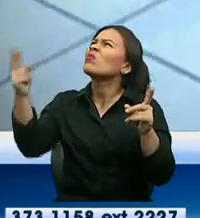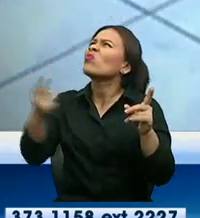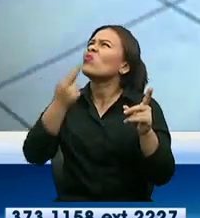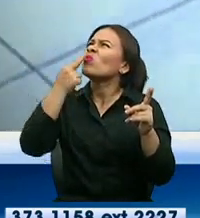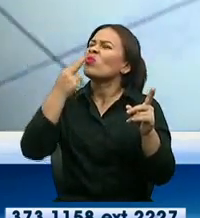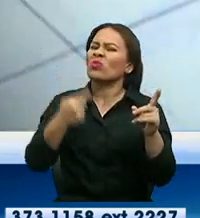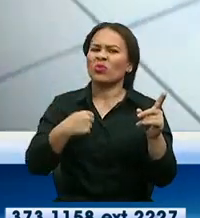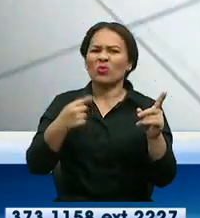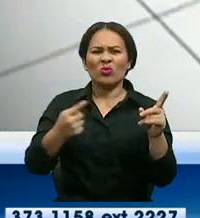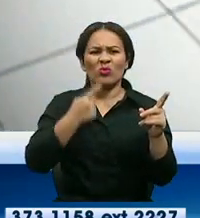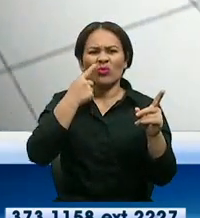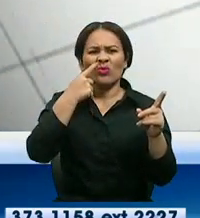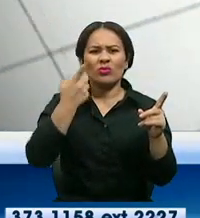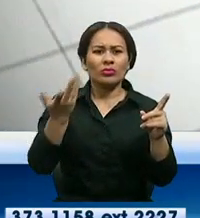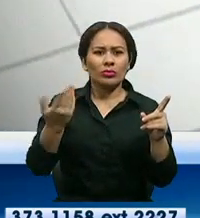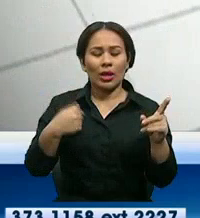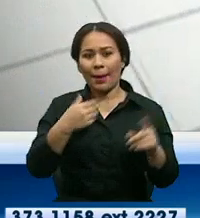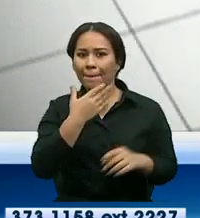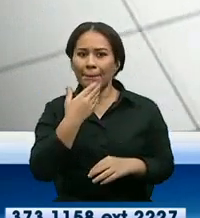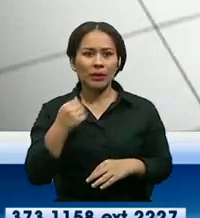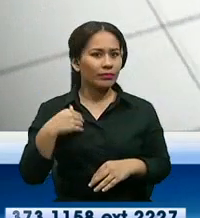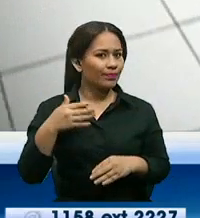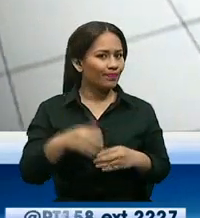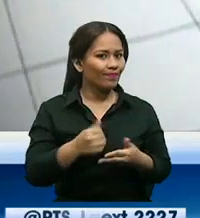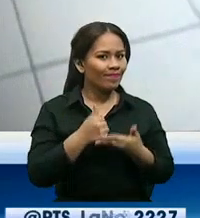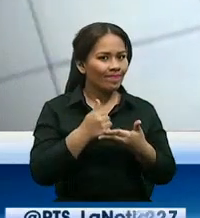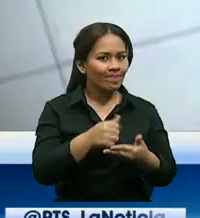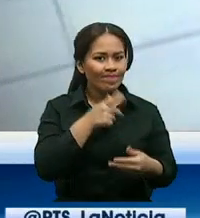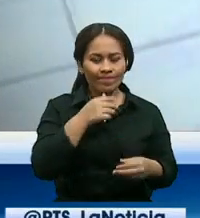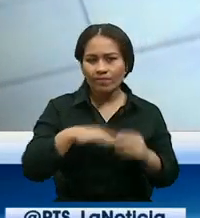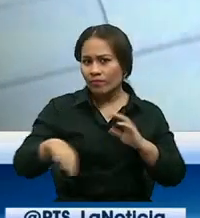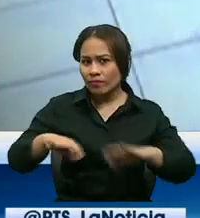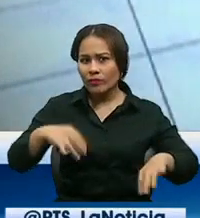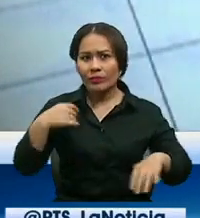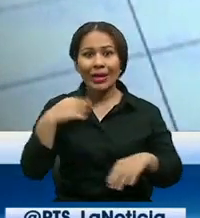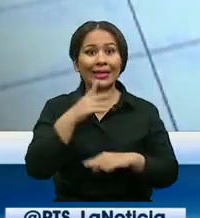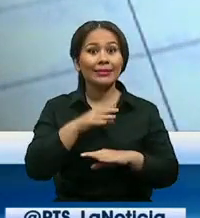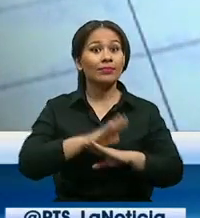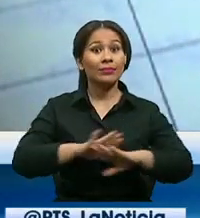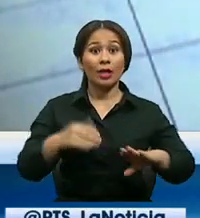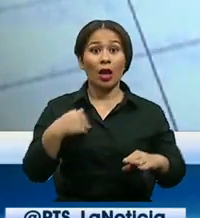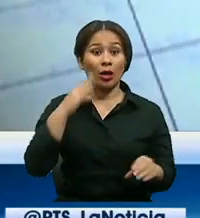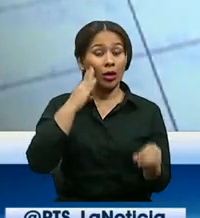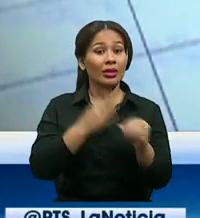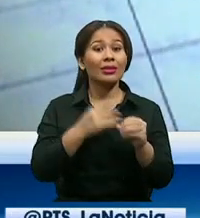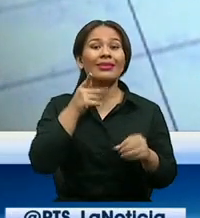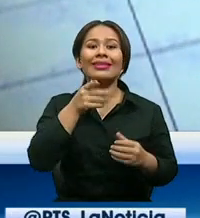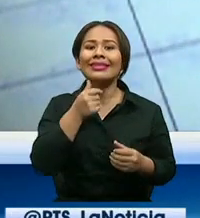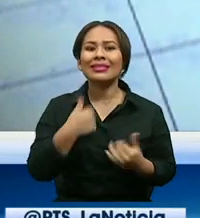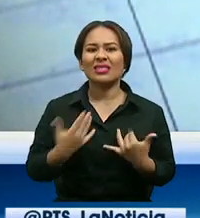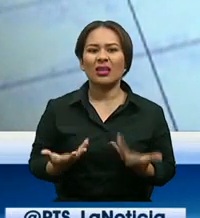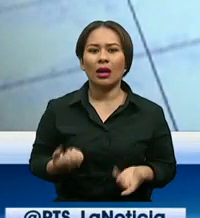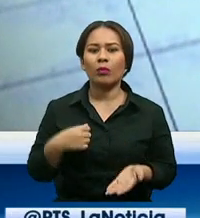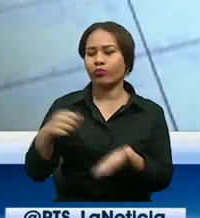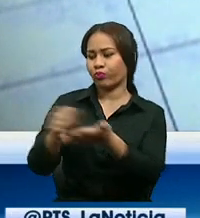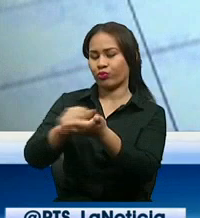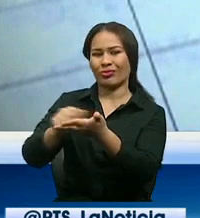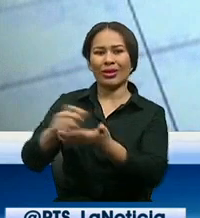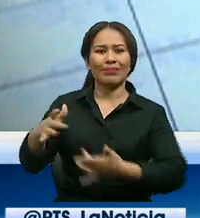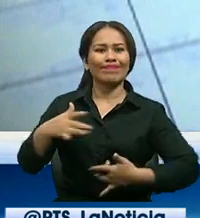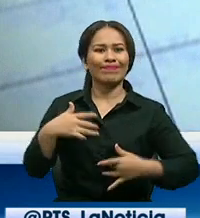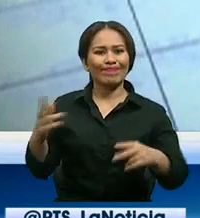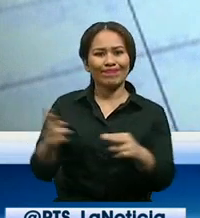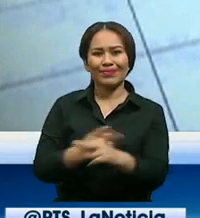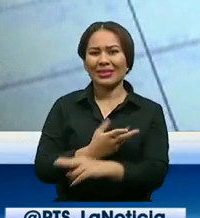crear un incendio en el interior del domicilio. Y el objetivo del incendio es borrar rastros, lamentablemente, de un